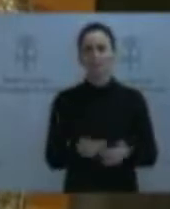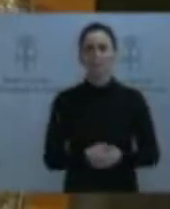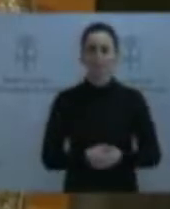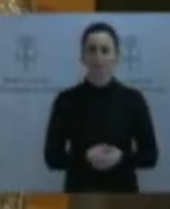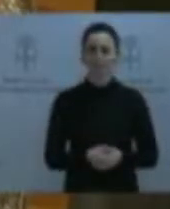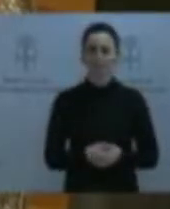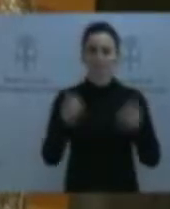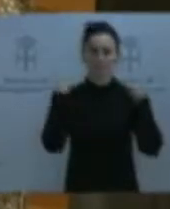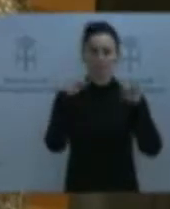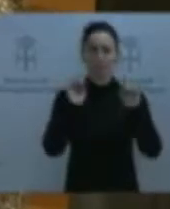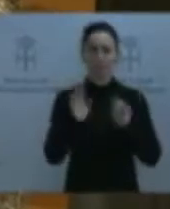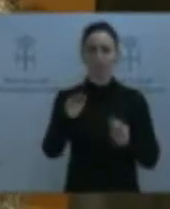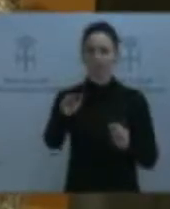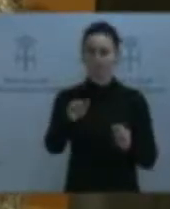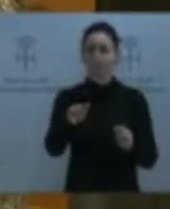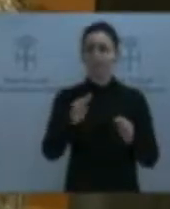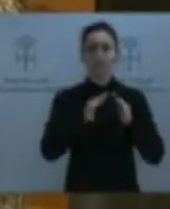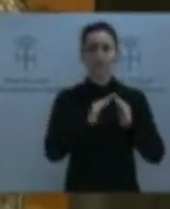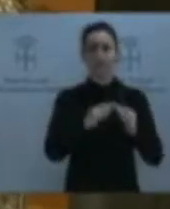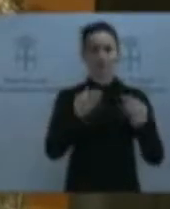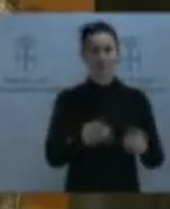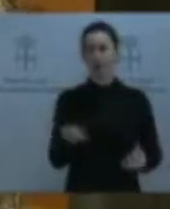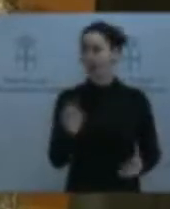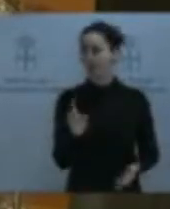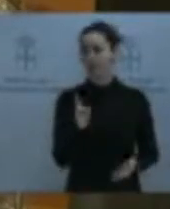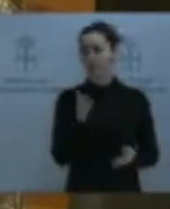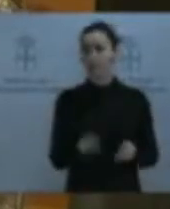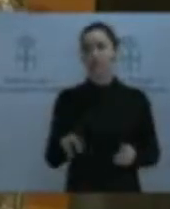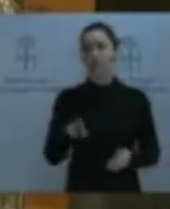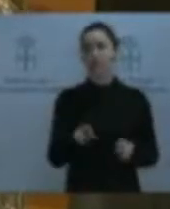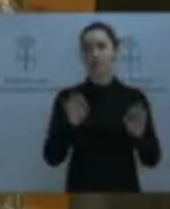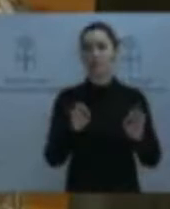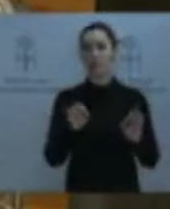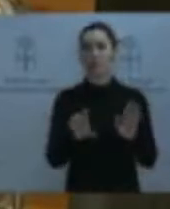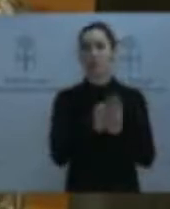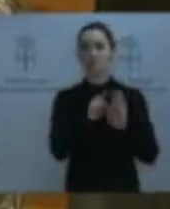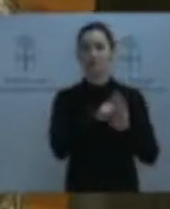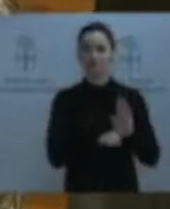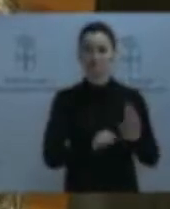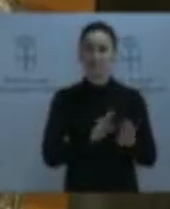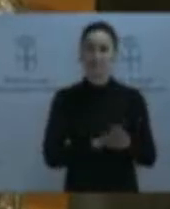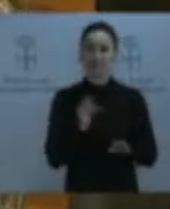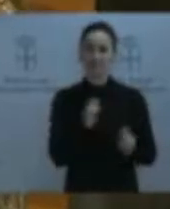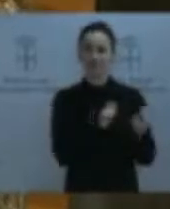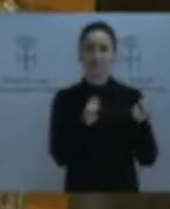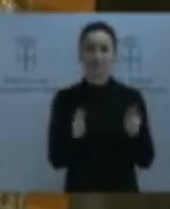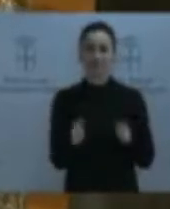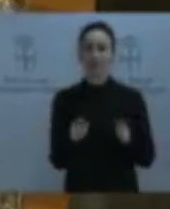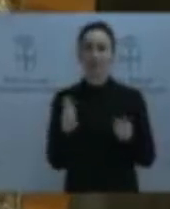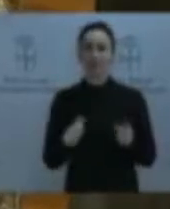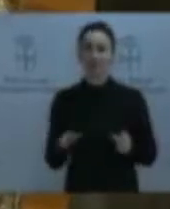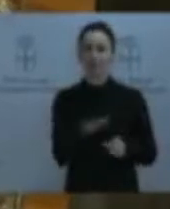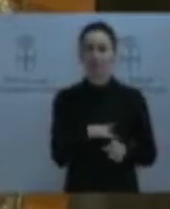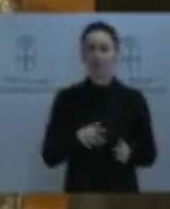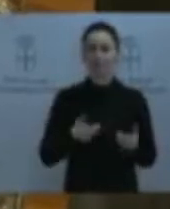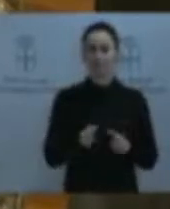es, como la de crear el marco legislativo que favorezca a estas producciones. Y además